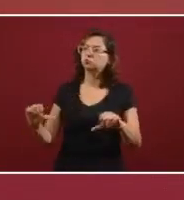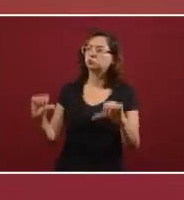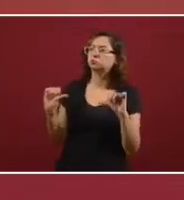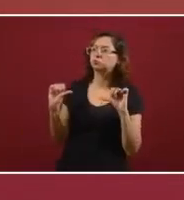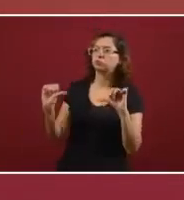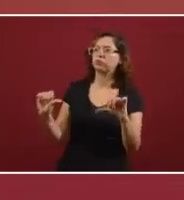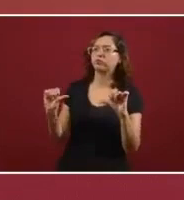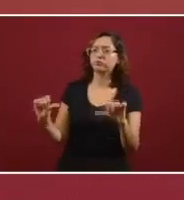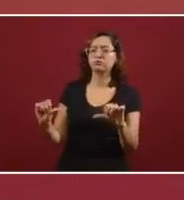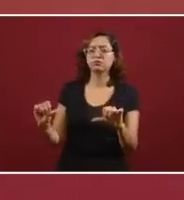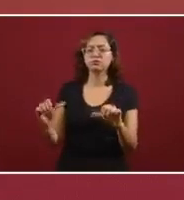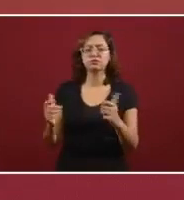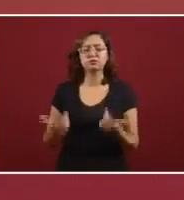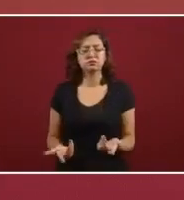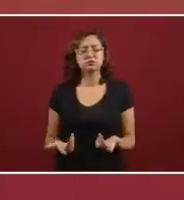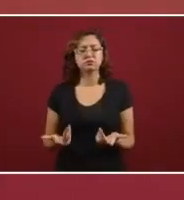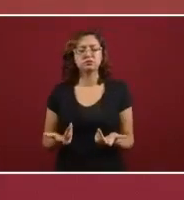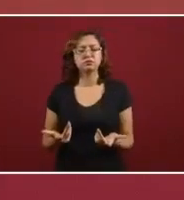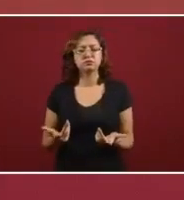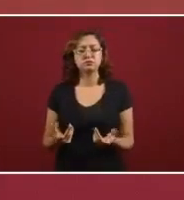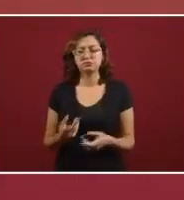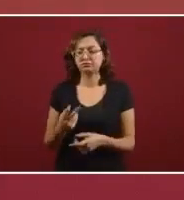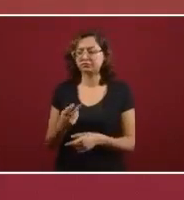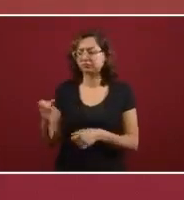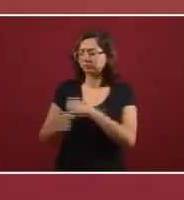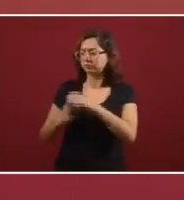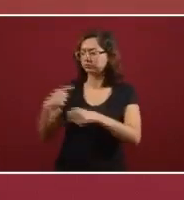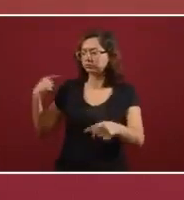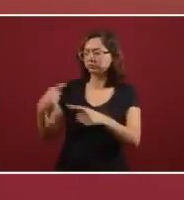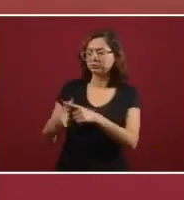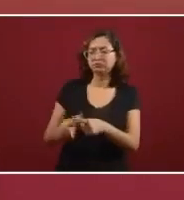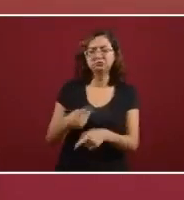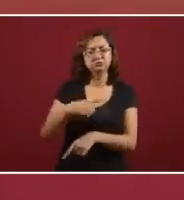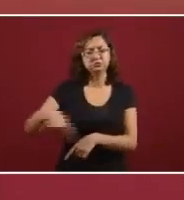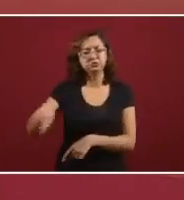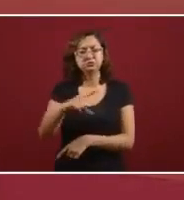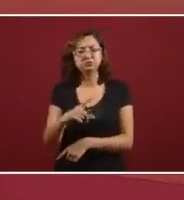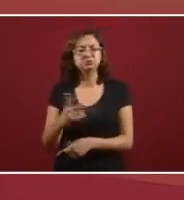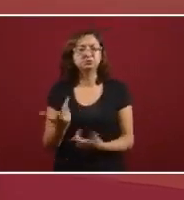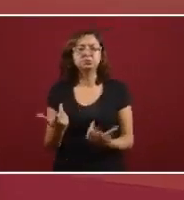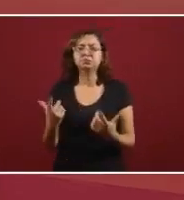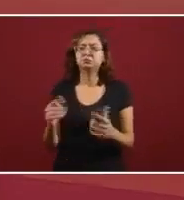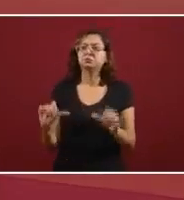que no puede ser juzgado, que tiene fuero.